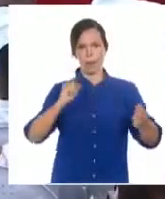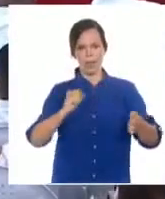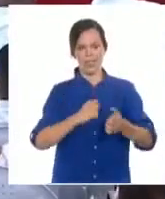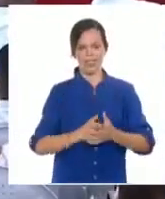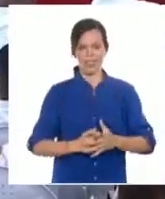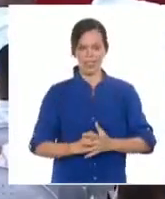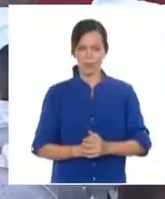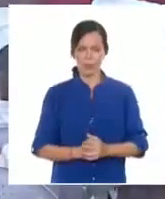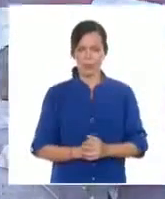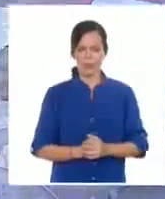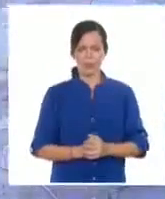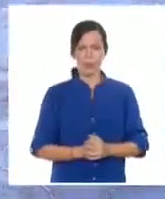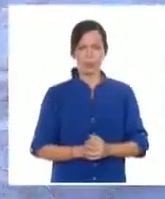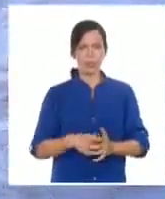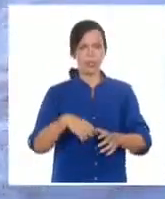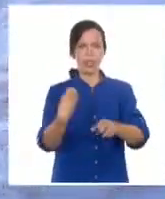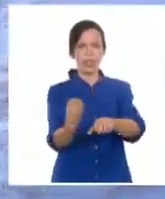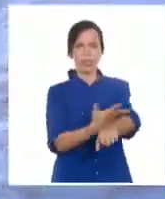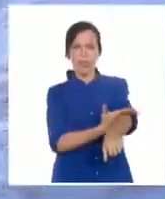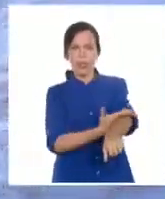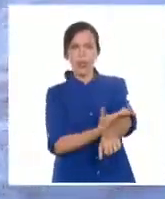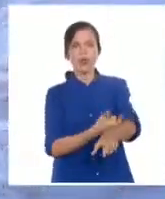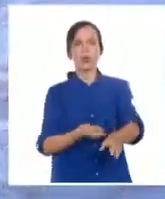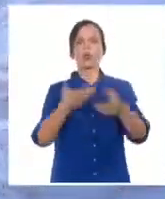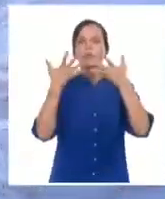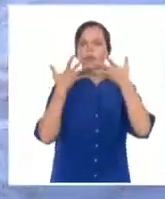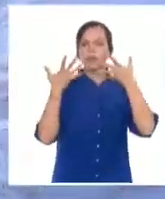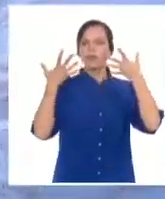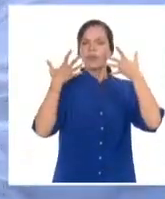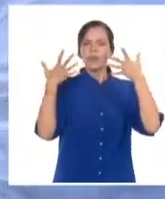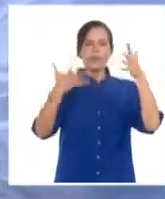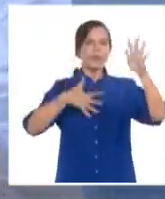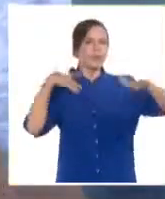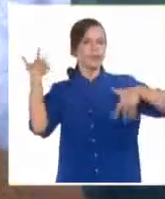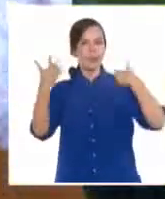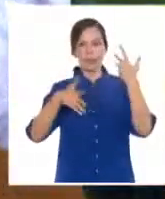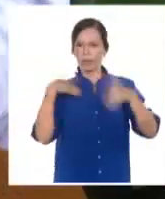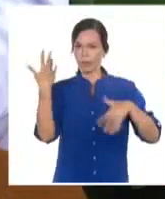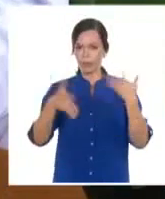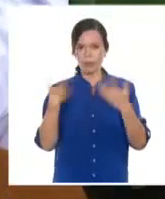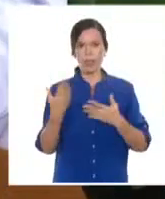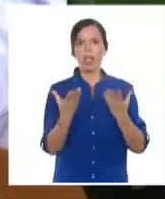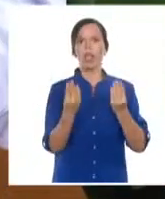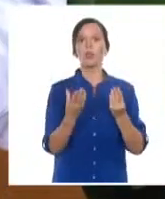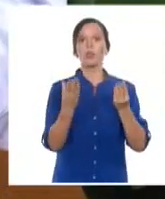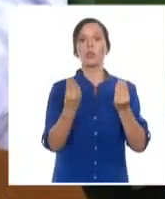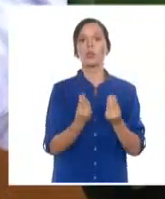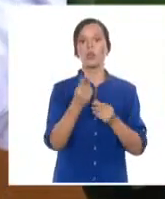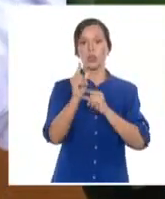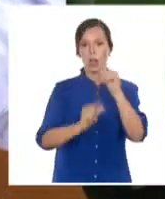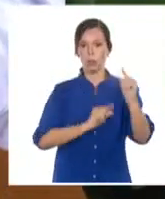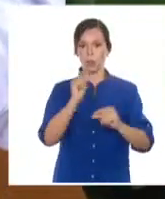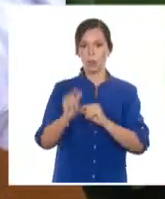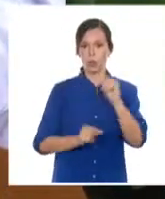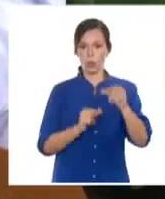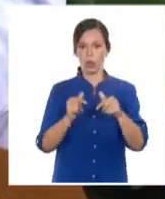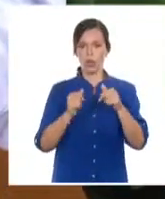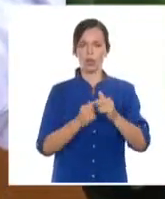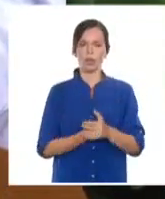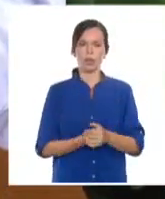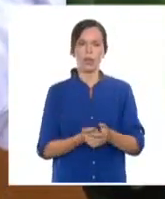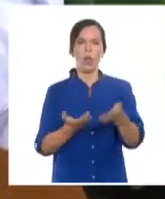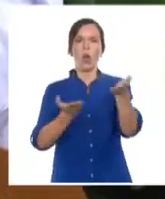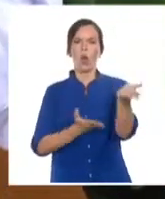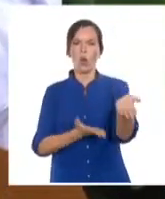para Orgullo y gran satisfacción varios de sus protagonistas continúan pegando el hombro en cada tarea del